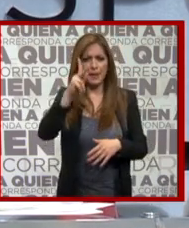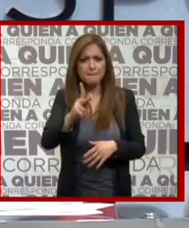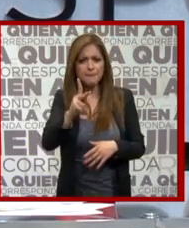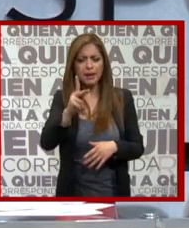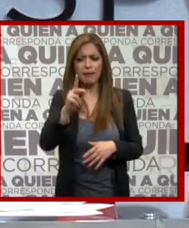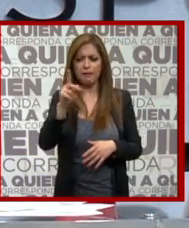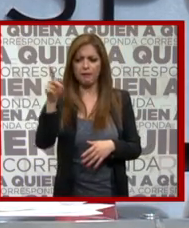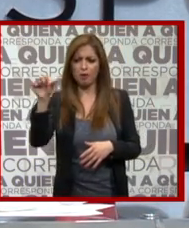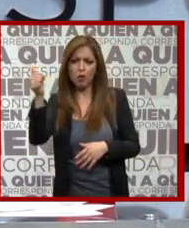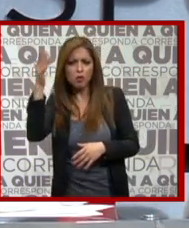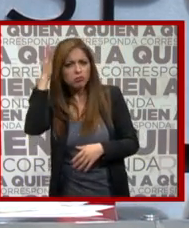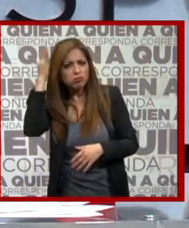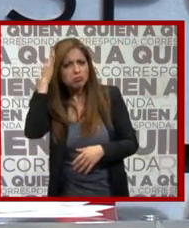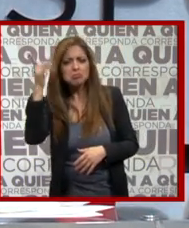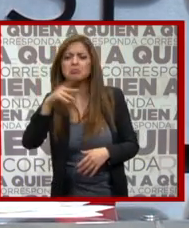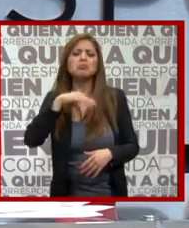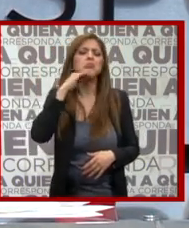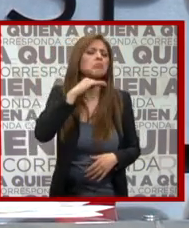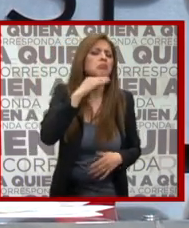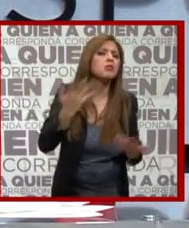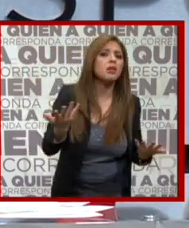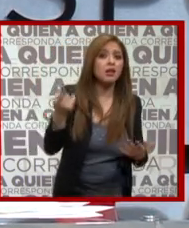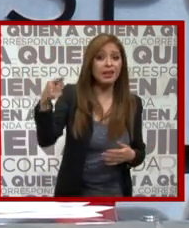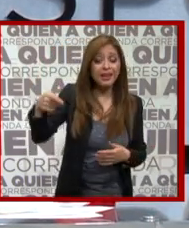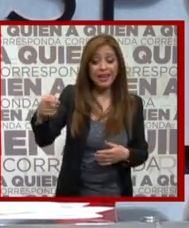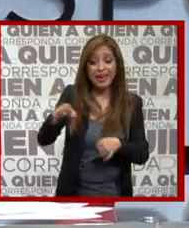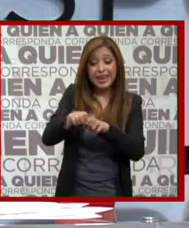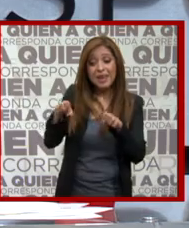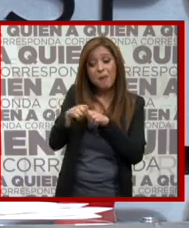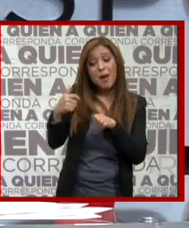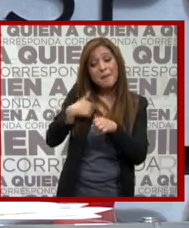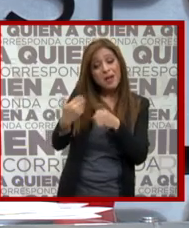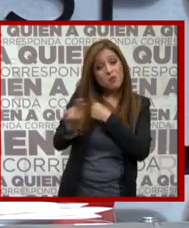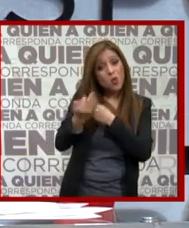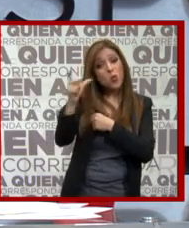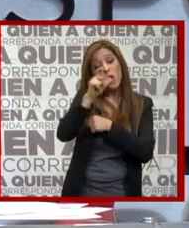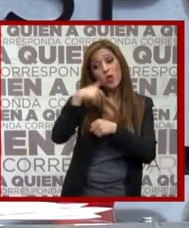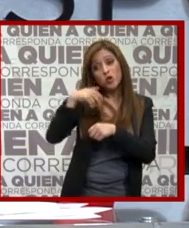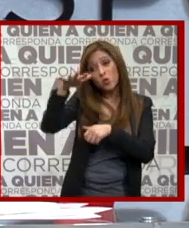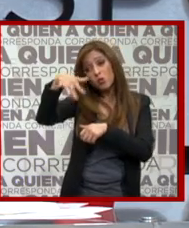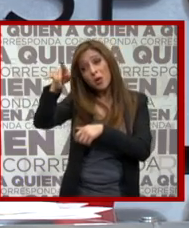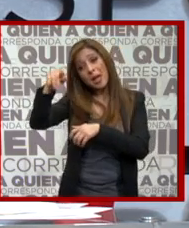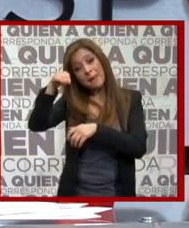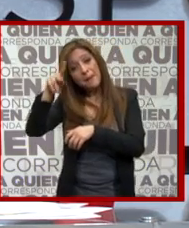a las autoridades que ellos son nuestro equipo. Cuando uno busca al Ministerio Público,